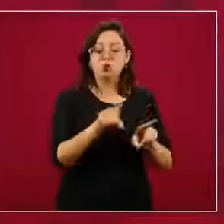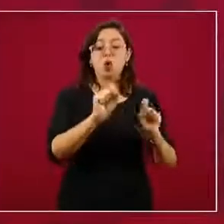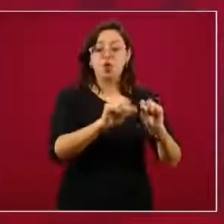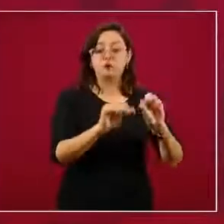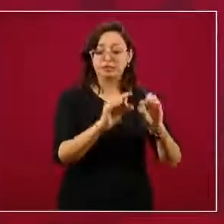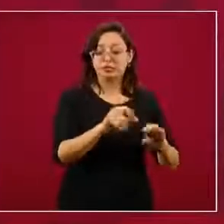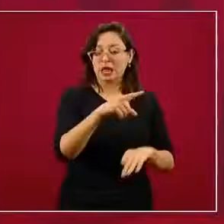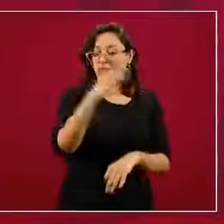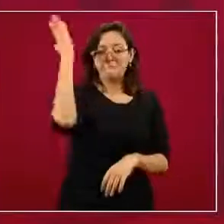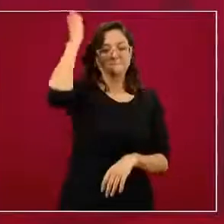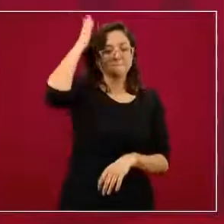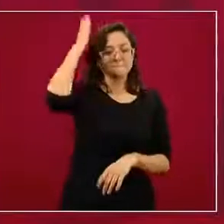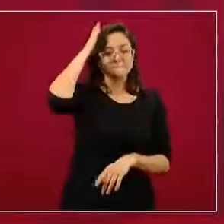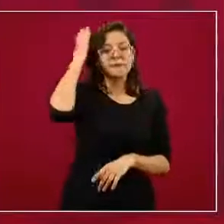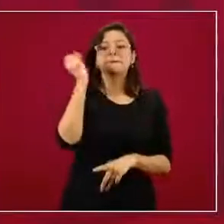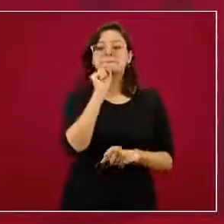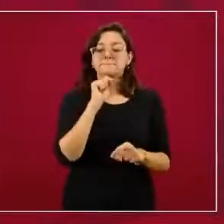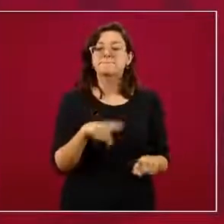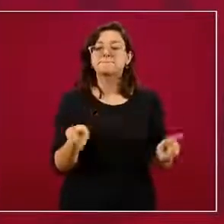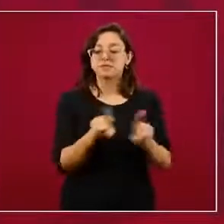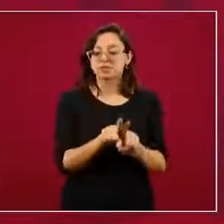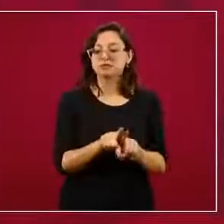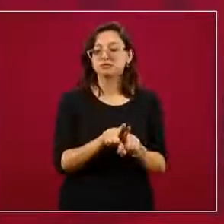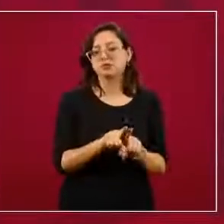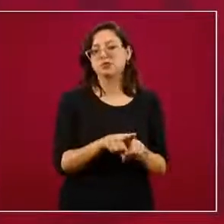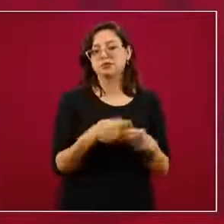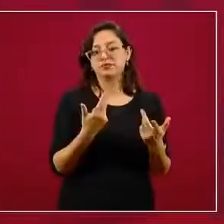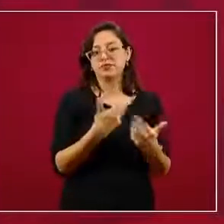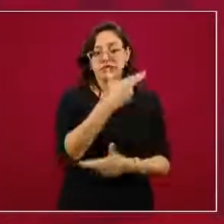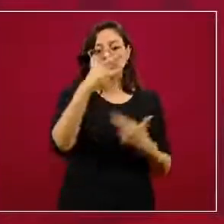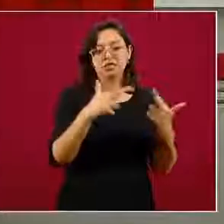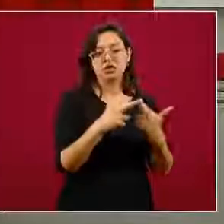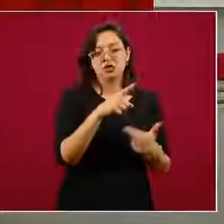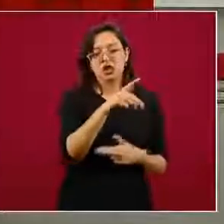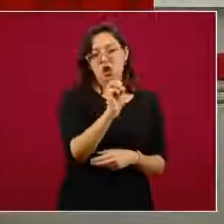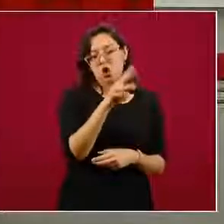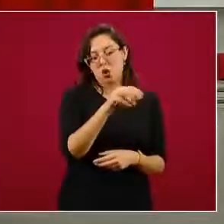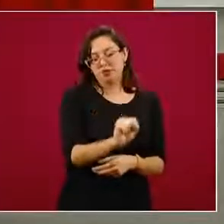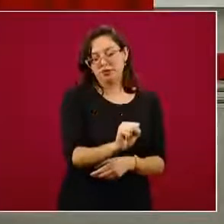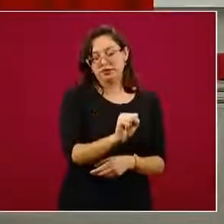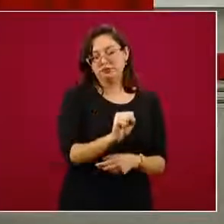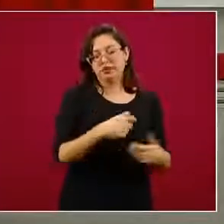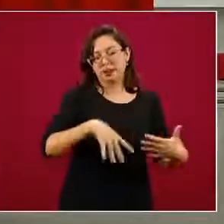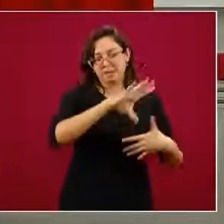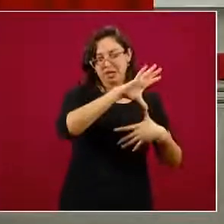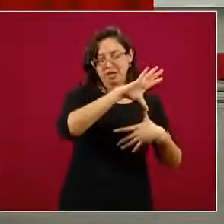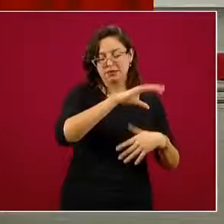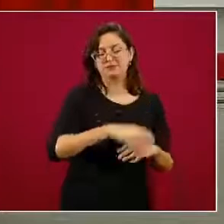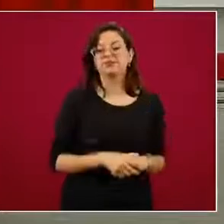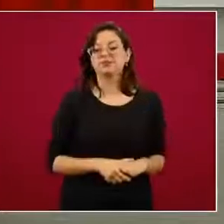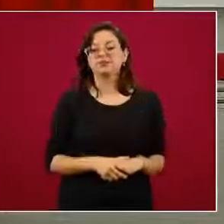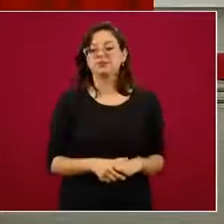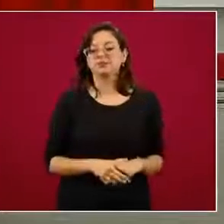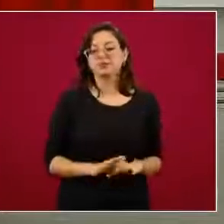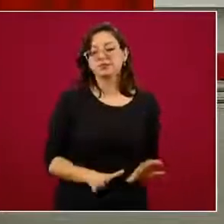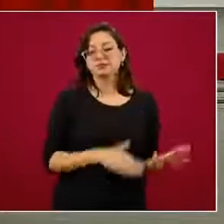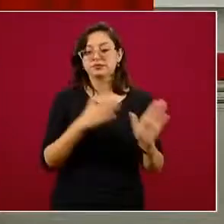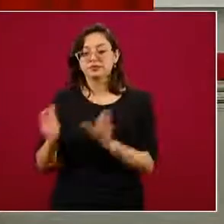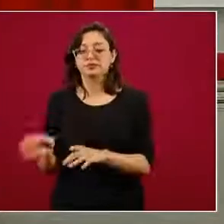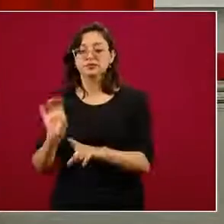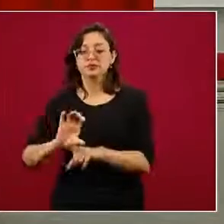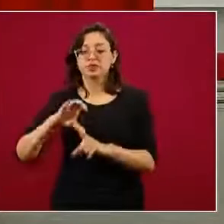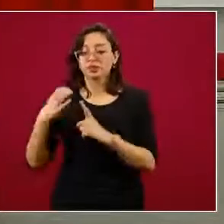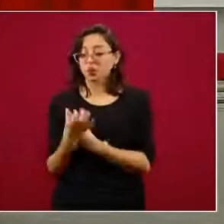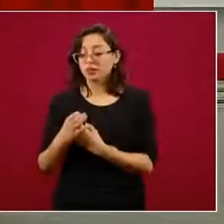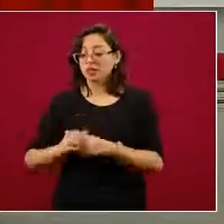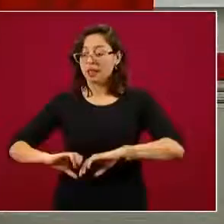Sanitaria Panamericana y la Oficina Regional de la Organización Mundial de la Salud en la región de América. El Comité